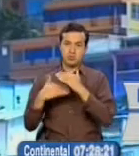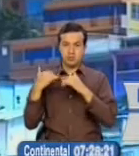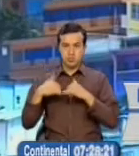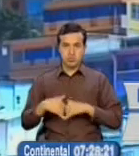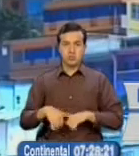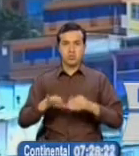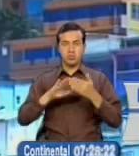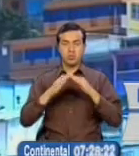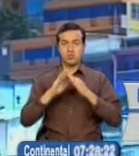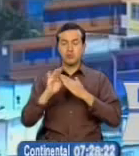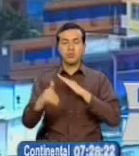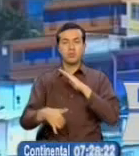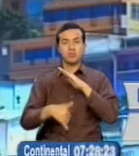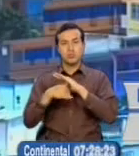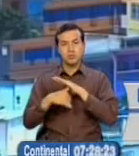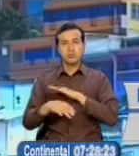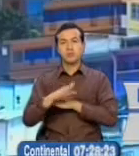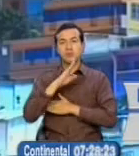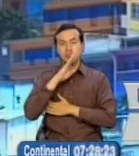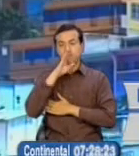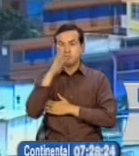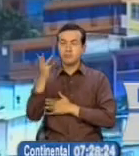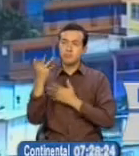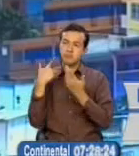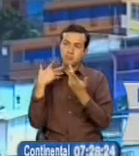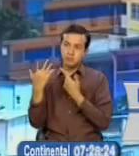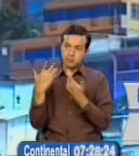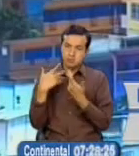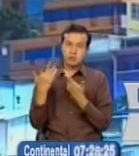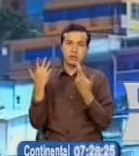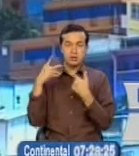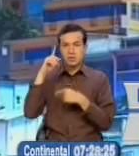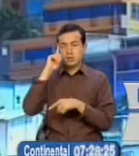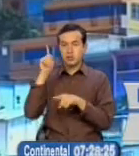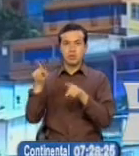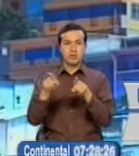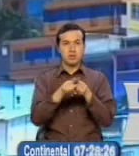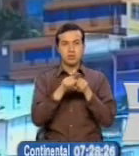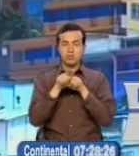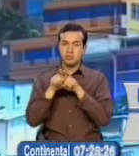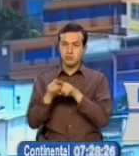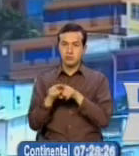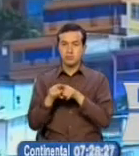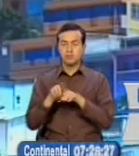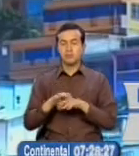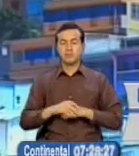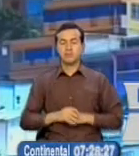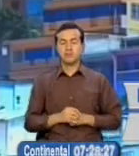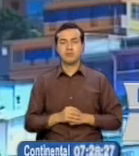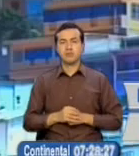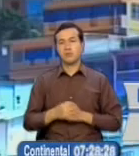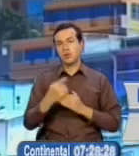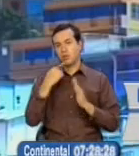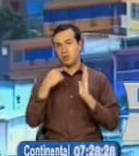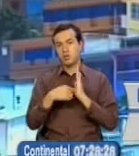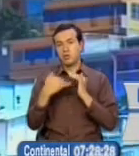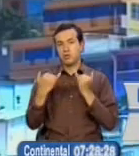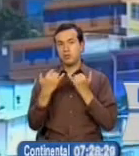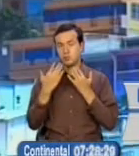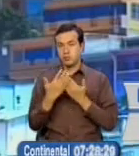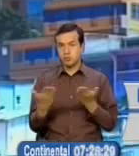desde la comunidad LGBTI siempre han sido dialogados y siempre se ha llegado a un consenso. En ese sentido, por ejemplo, en este